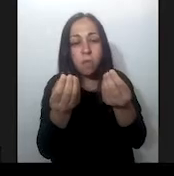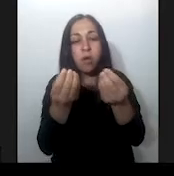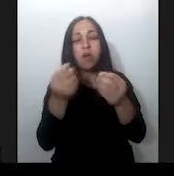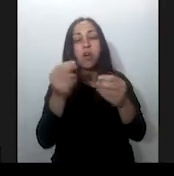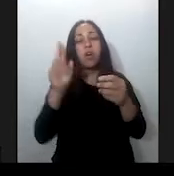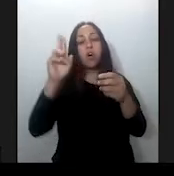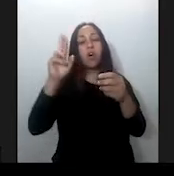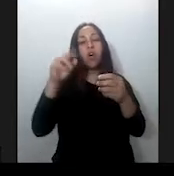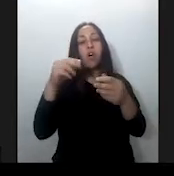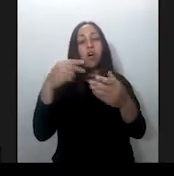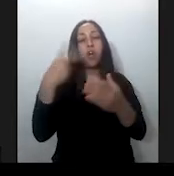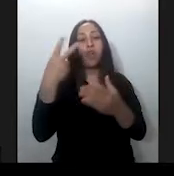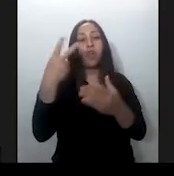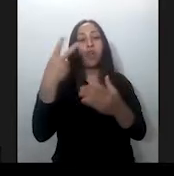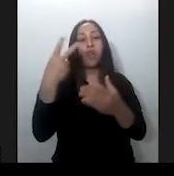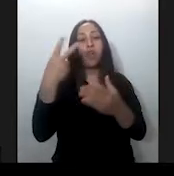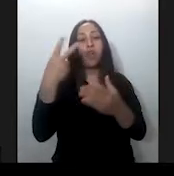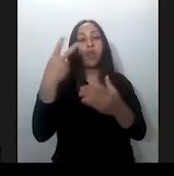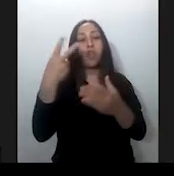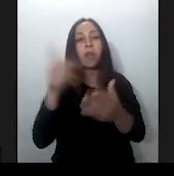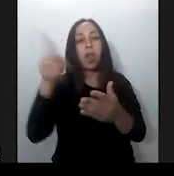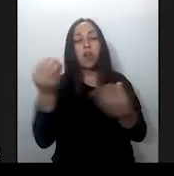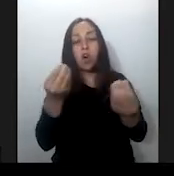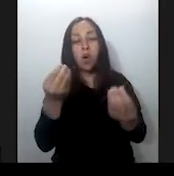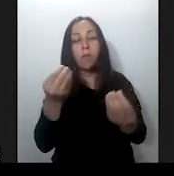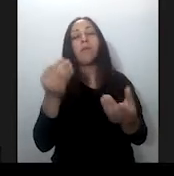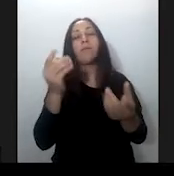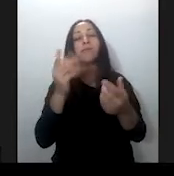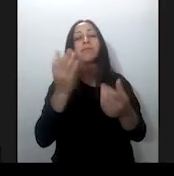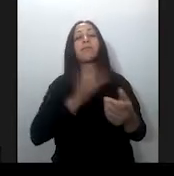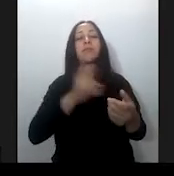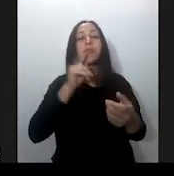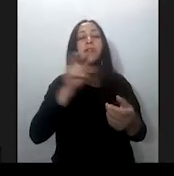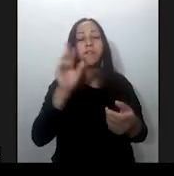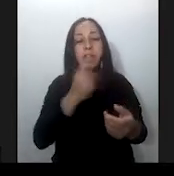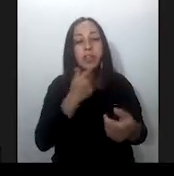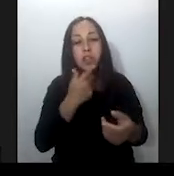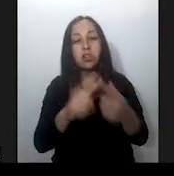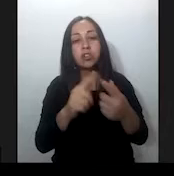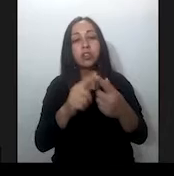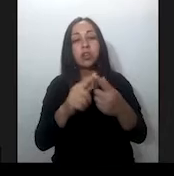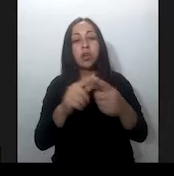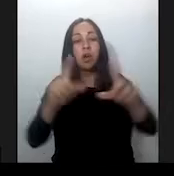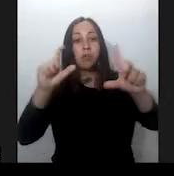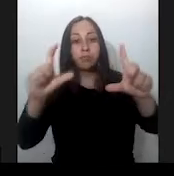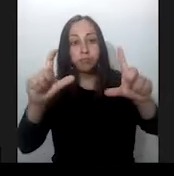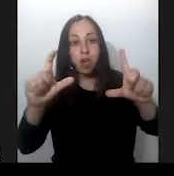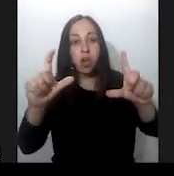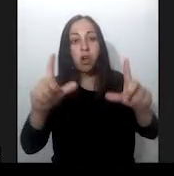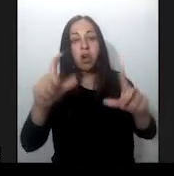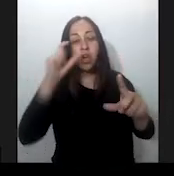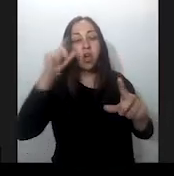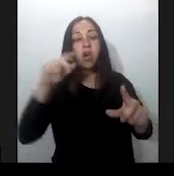¿bien? Cómo podemos realizar filtros, ordenamientos, cómo congelamos un panel, ¿no? Por ejemplo, para que podamos trabajar un